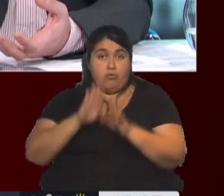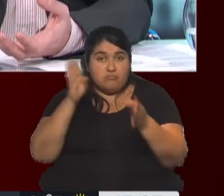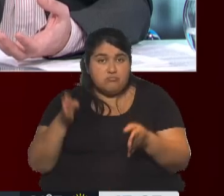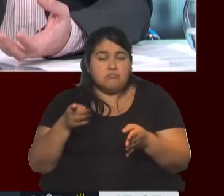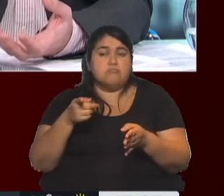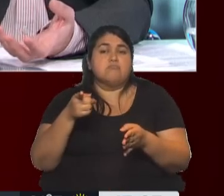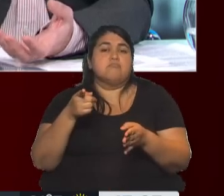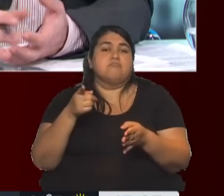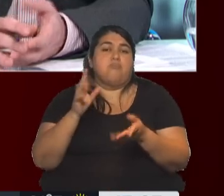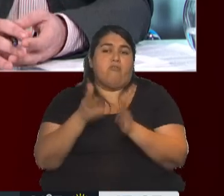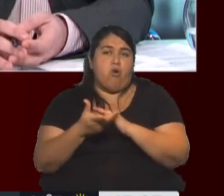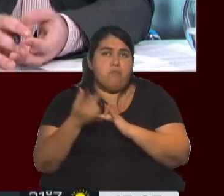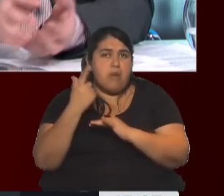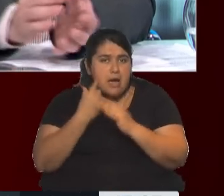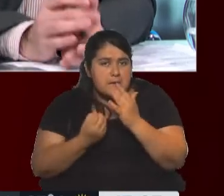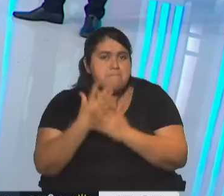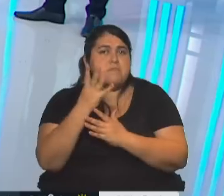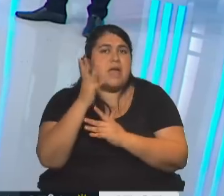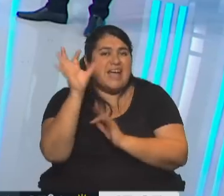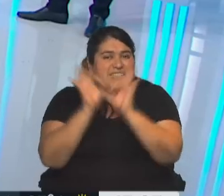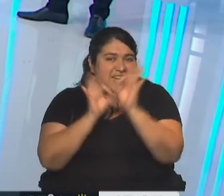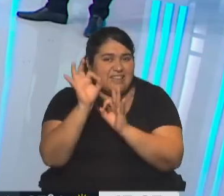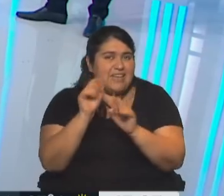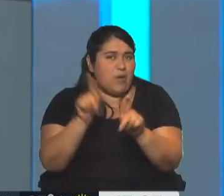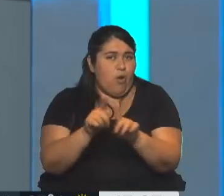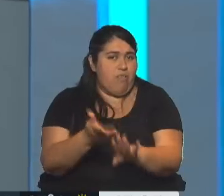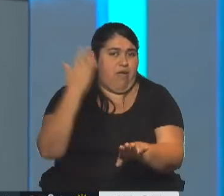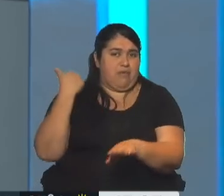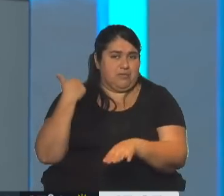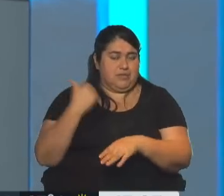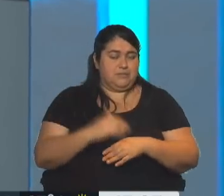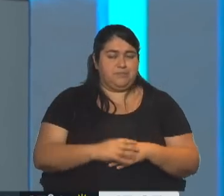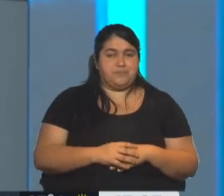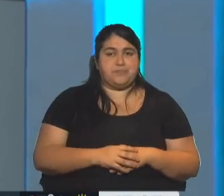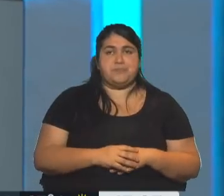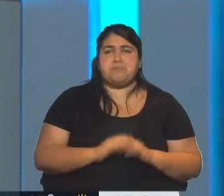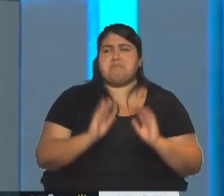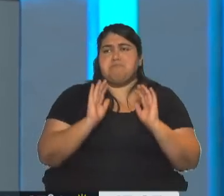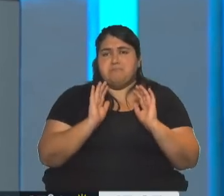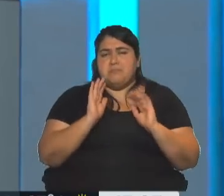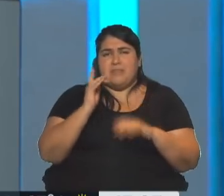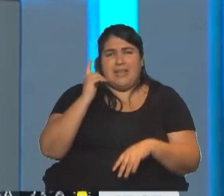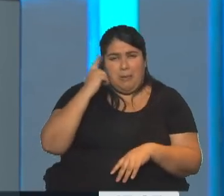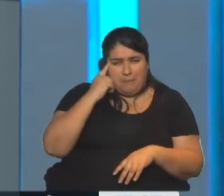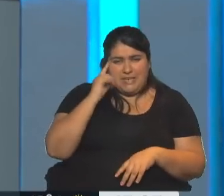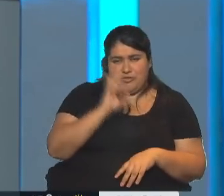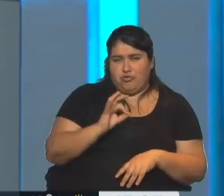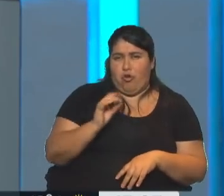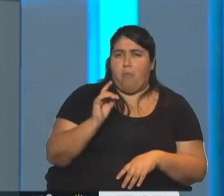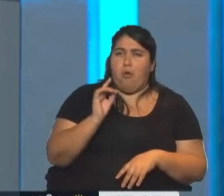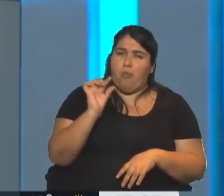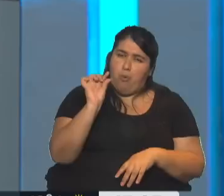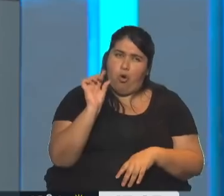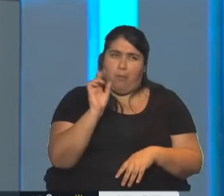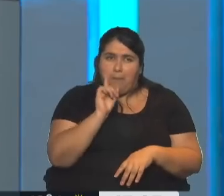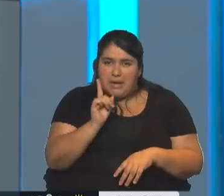camino a recrear la estrategia de la concertación. Yo creo que hay un tema que es peligroso, pensando en lo que queda de gobierno, porque hay una idea